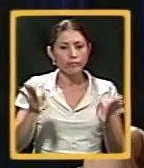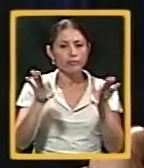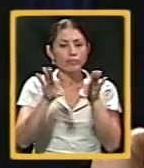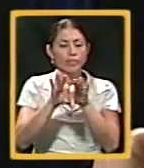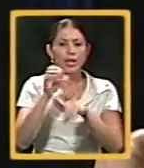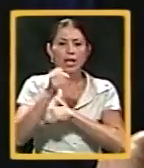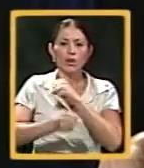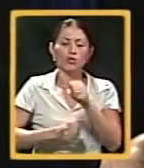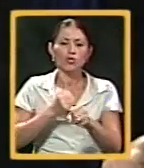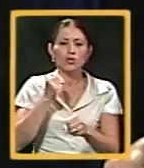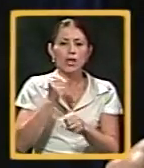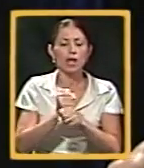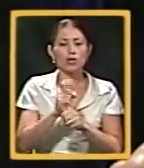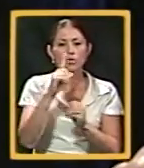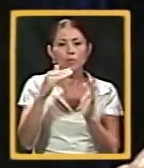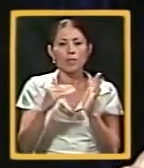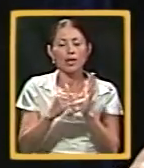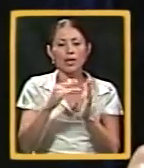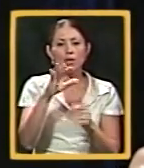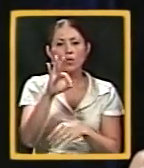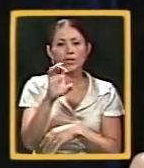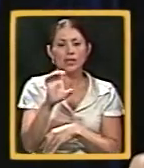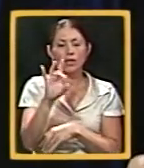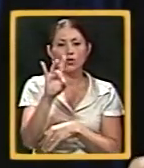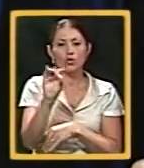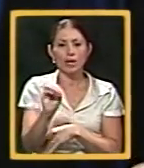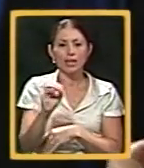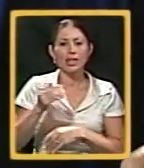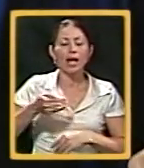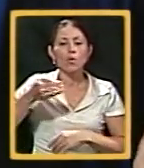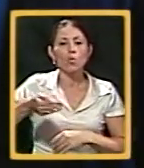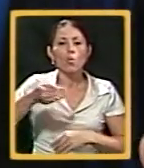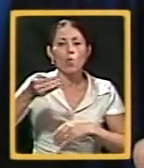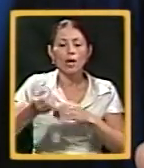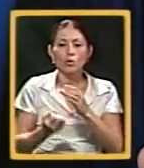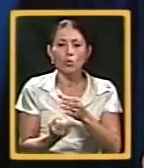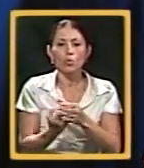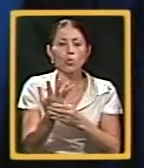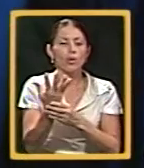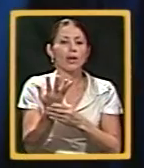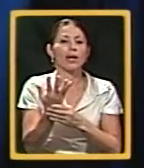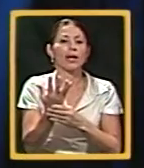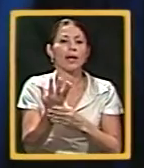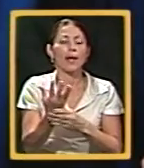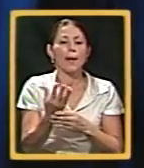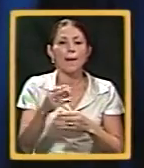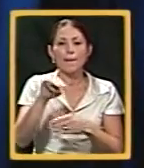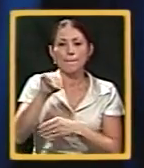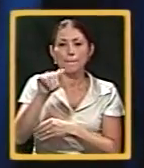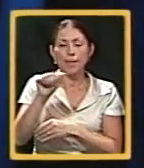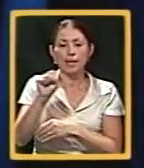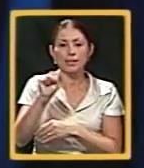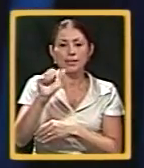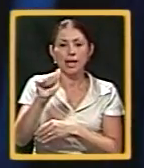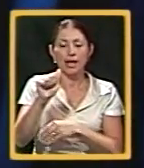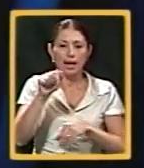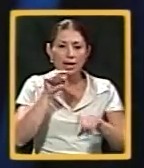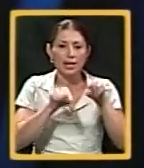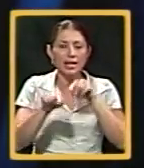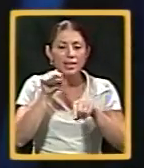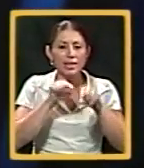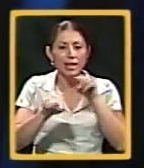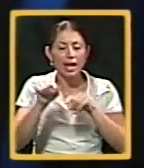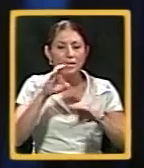década de los 70, 80, cuando se formó muchísima masa crítica en ciencia y tecnología, y se becó